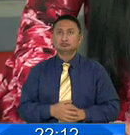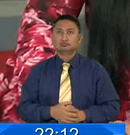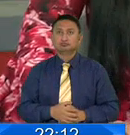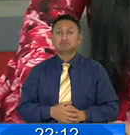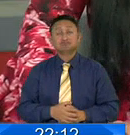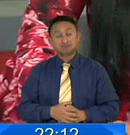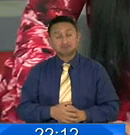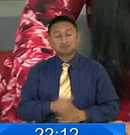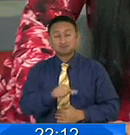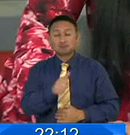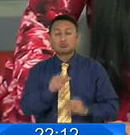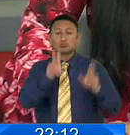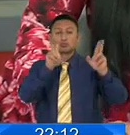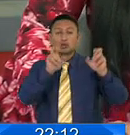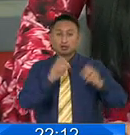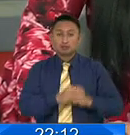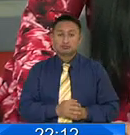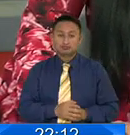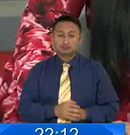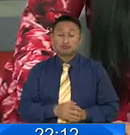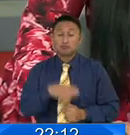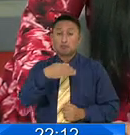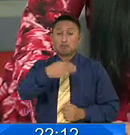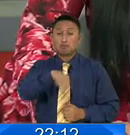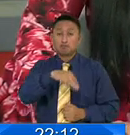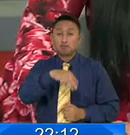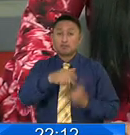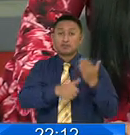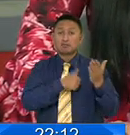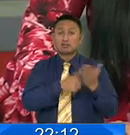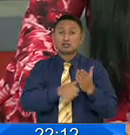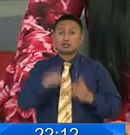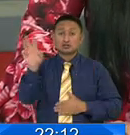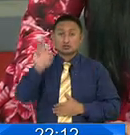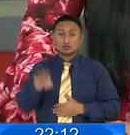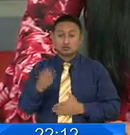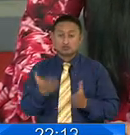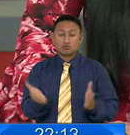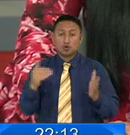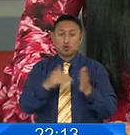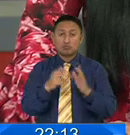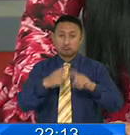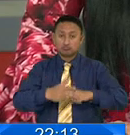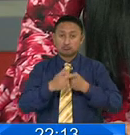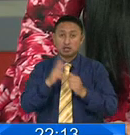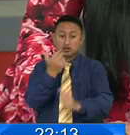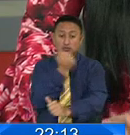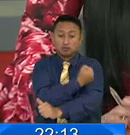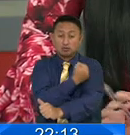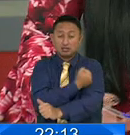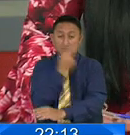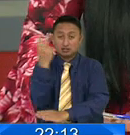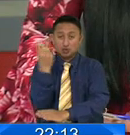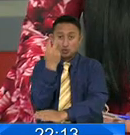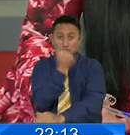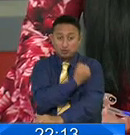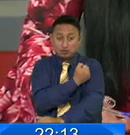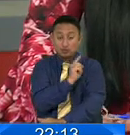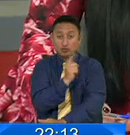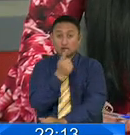Y en otro ámbito de la información, este miércoles el Ministerio de Salud reanudó la vacunación para segundas dosis, únicamente